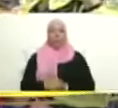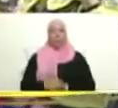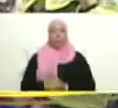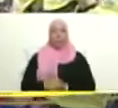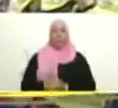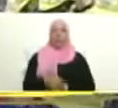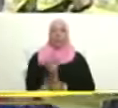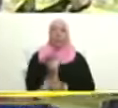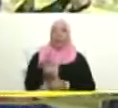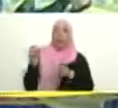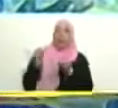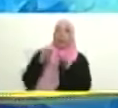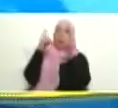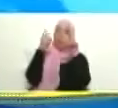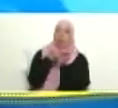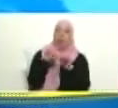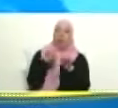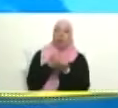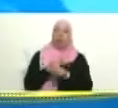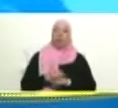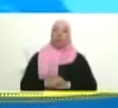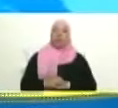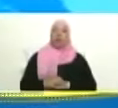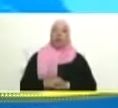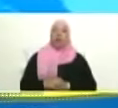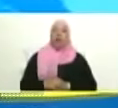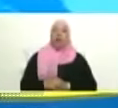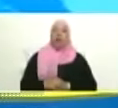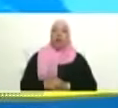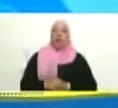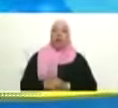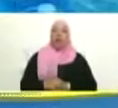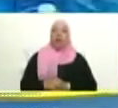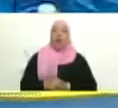También impresionante. El personal del BEN